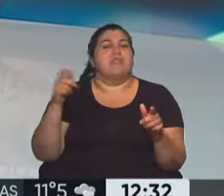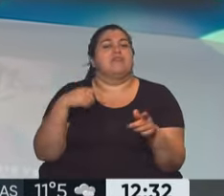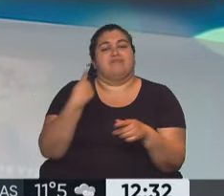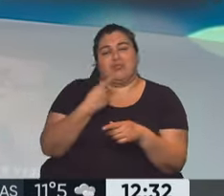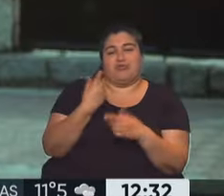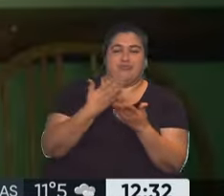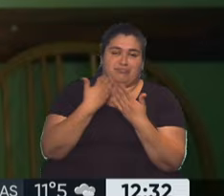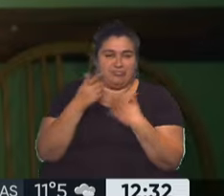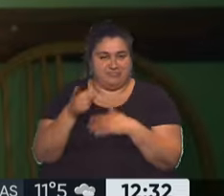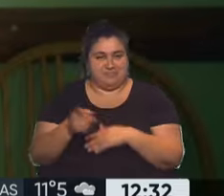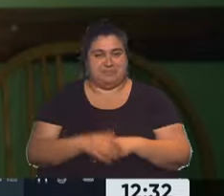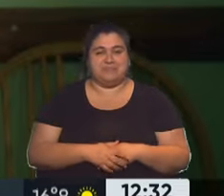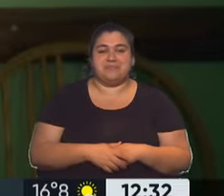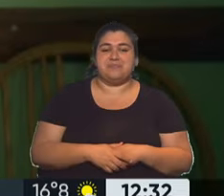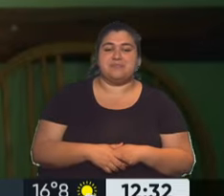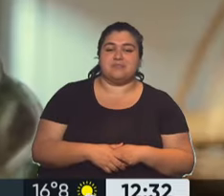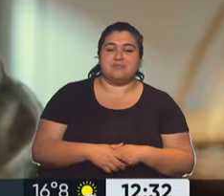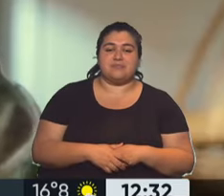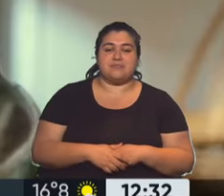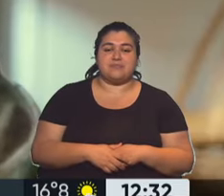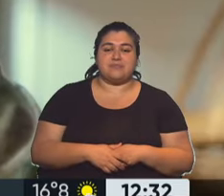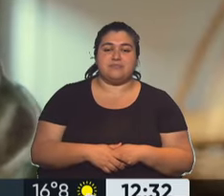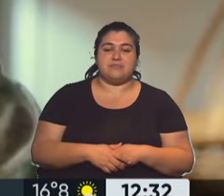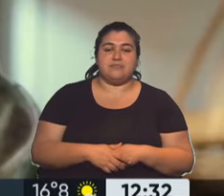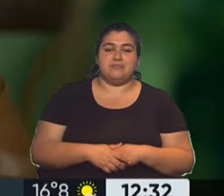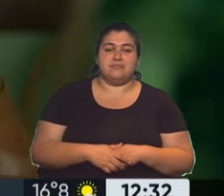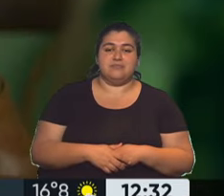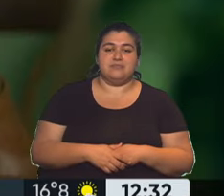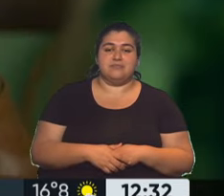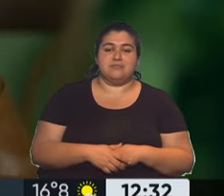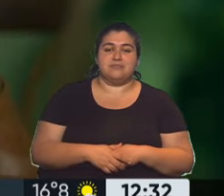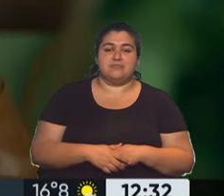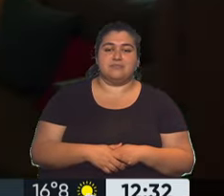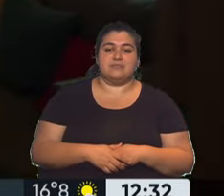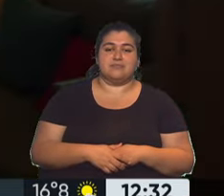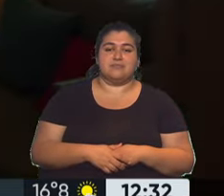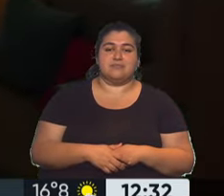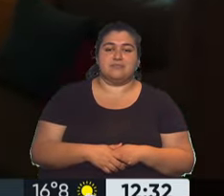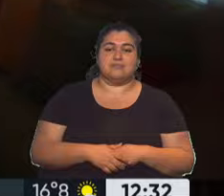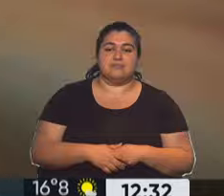Premier. ¿Estamos tocando bocina? ¿No escuchaste? No voy a venir a trabajar más. Renunció.